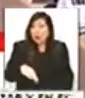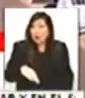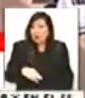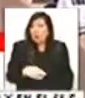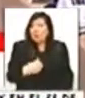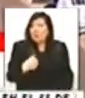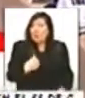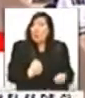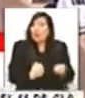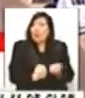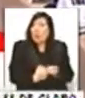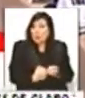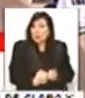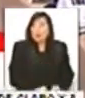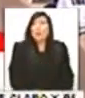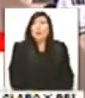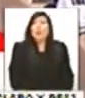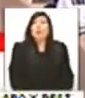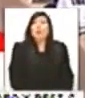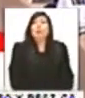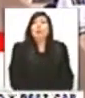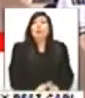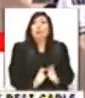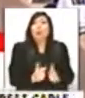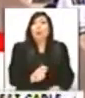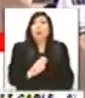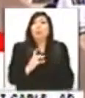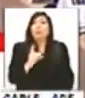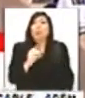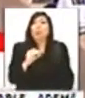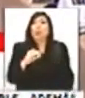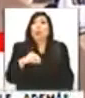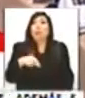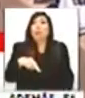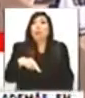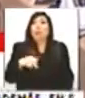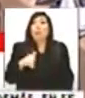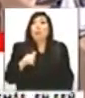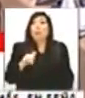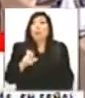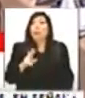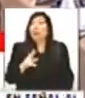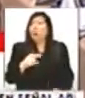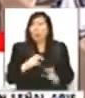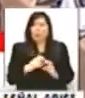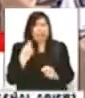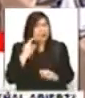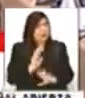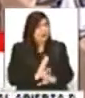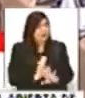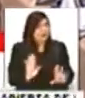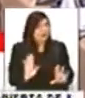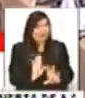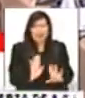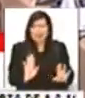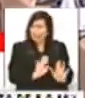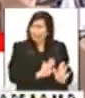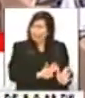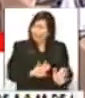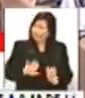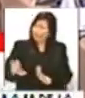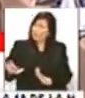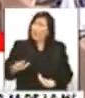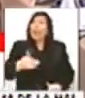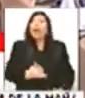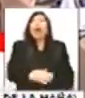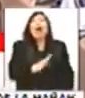primeramente mi respaldo al congresista Donaire. Y acá no estamos hablando de partidos políticos, temas políticos, no,